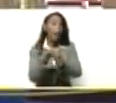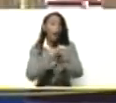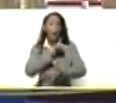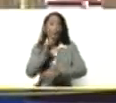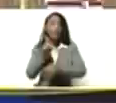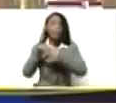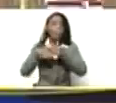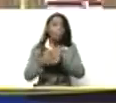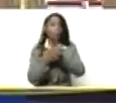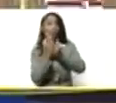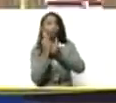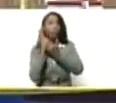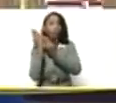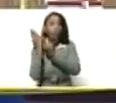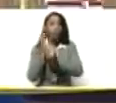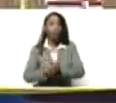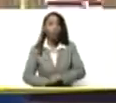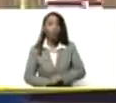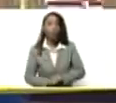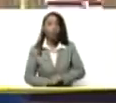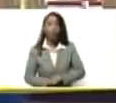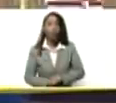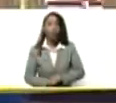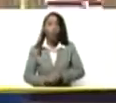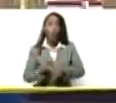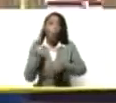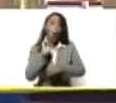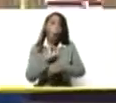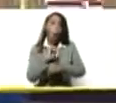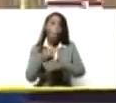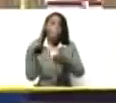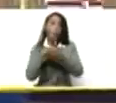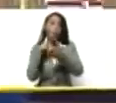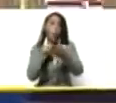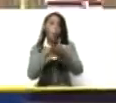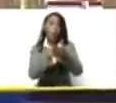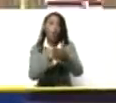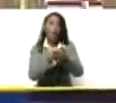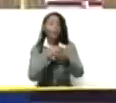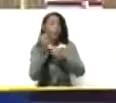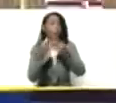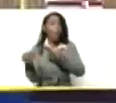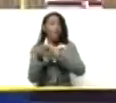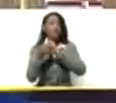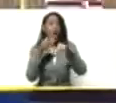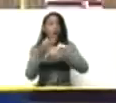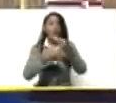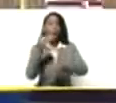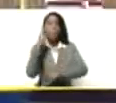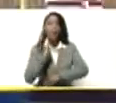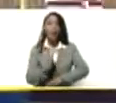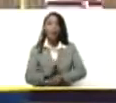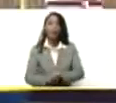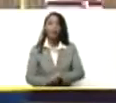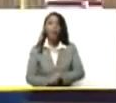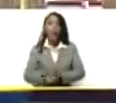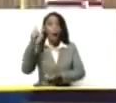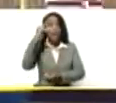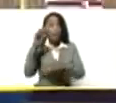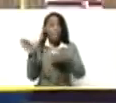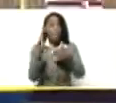madrugada los ataques parciales como el ataque que hicieron en marina el día del